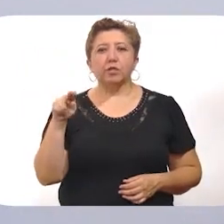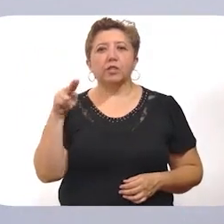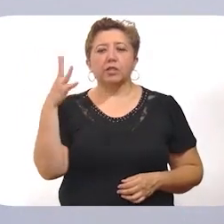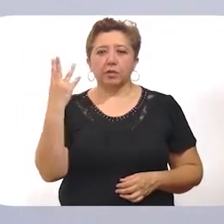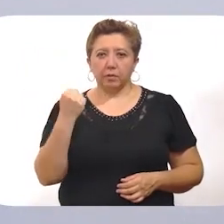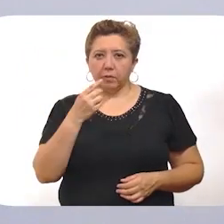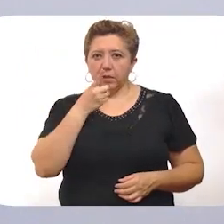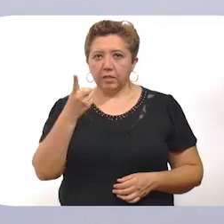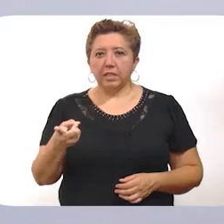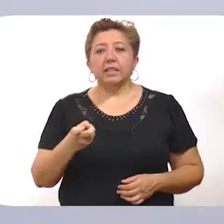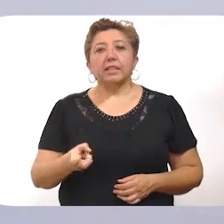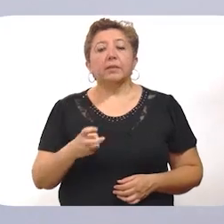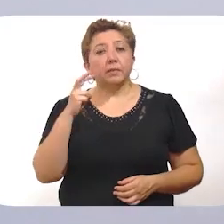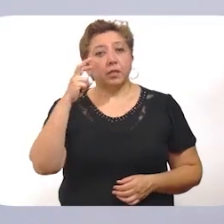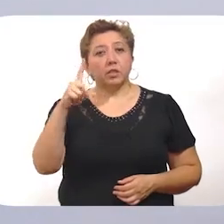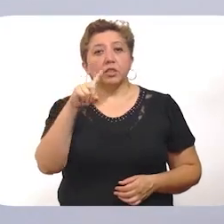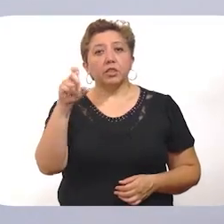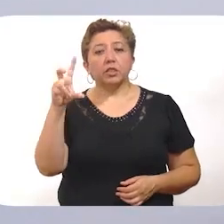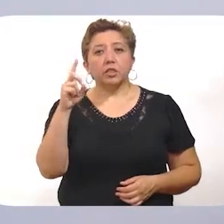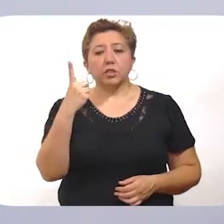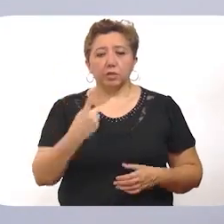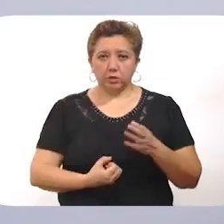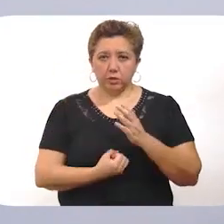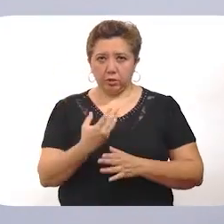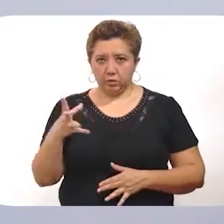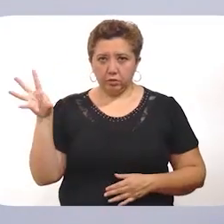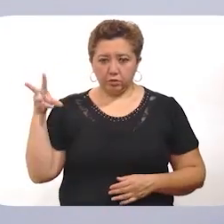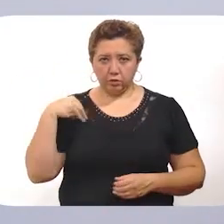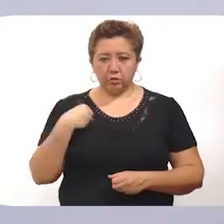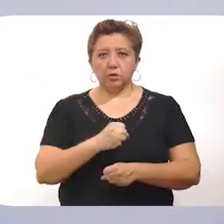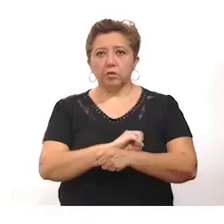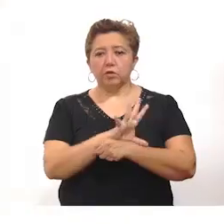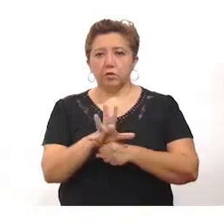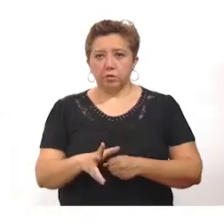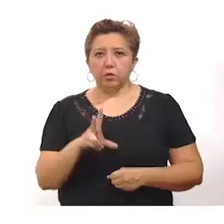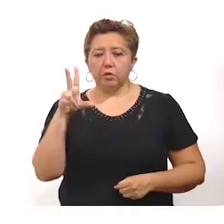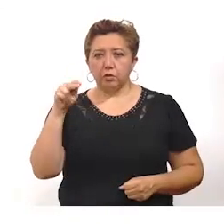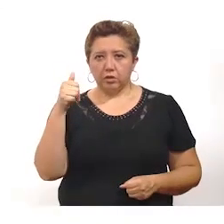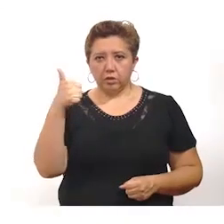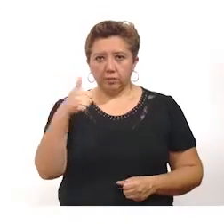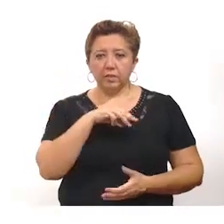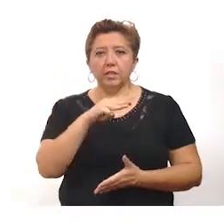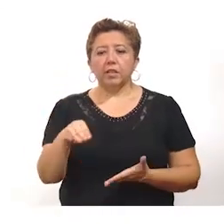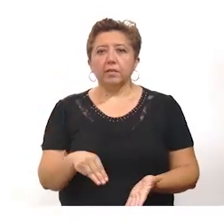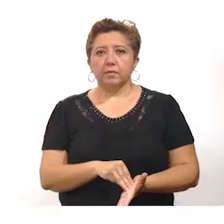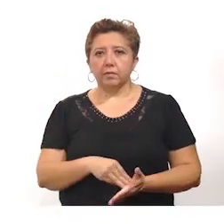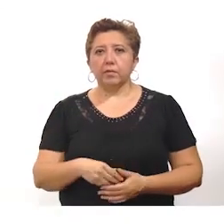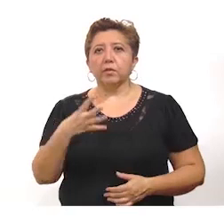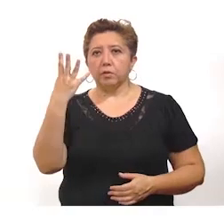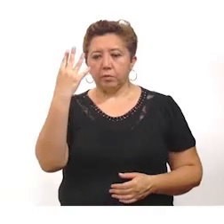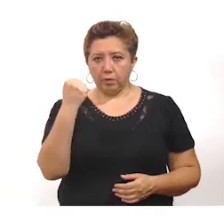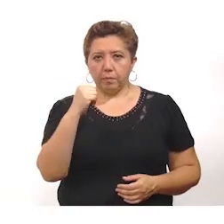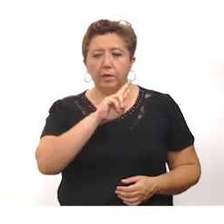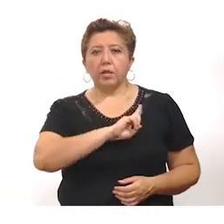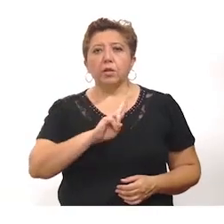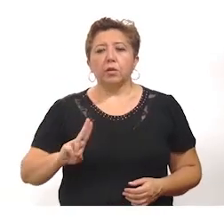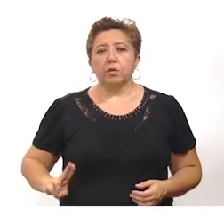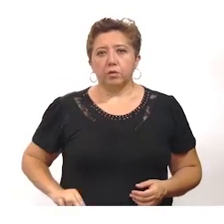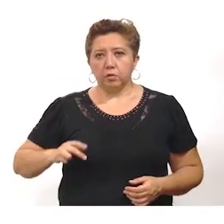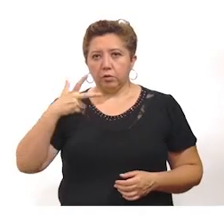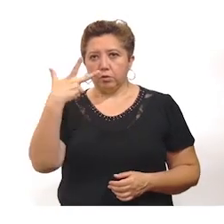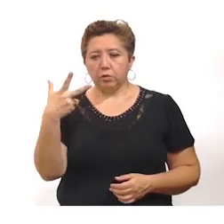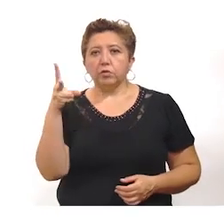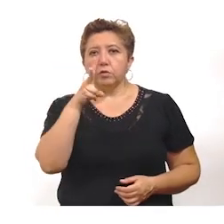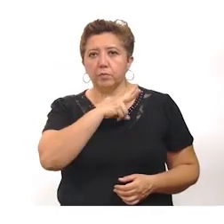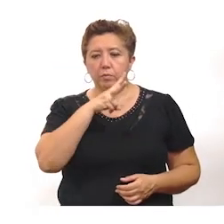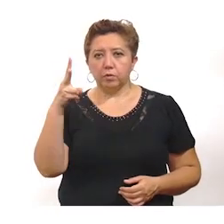29.489. Hoy se detectaron 131 nuevos contagios de coronavirus. 86 en Mérida, 9 en Humán,